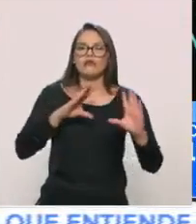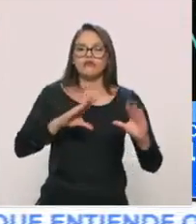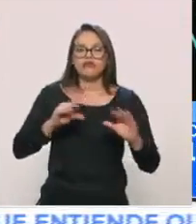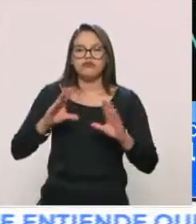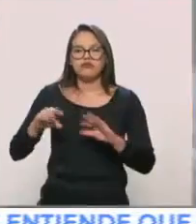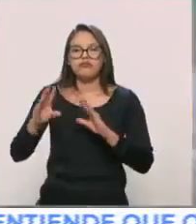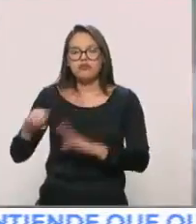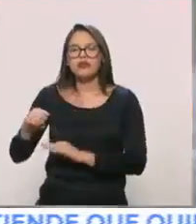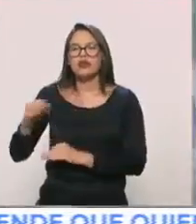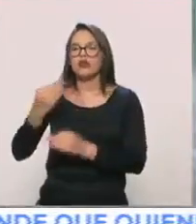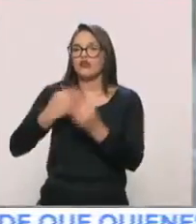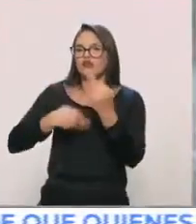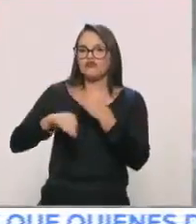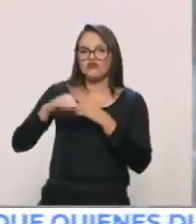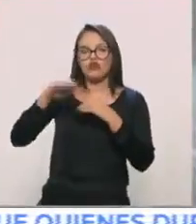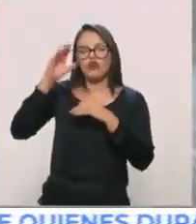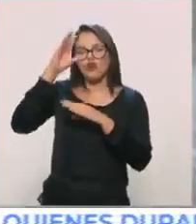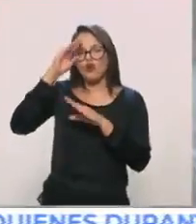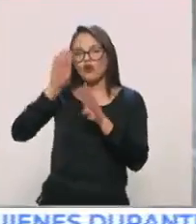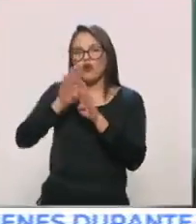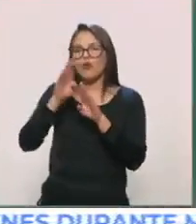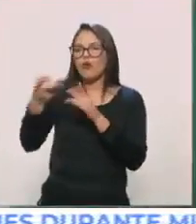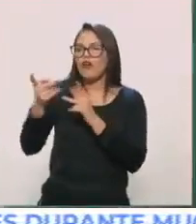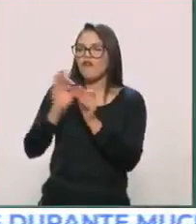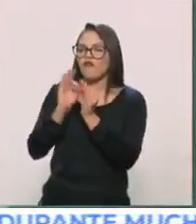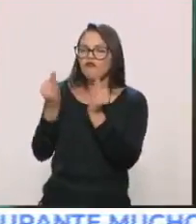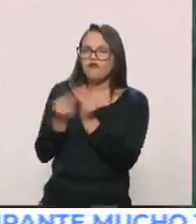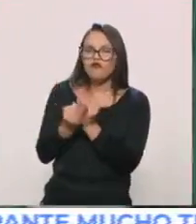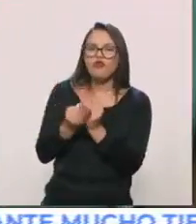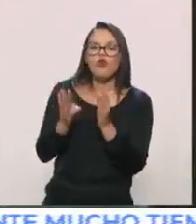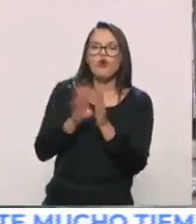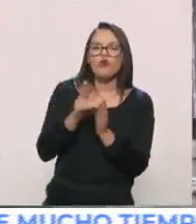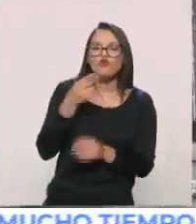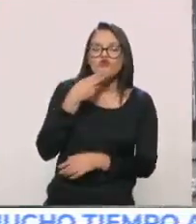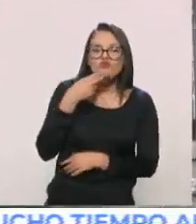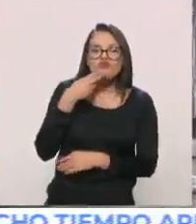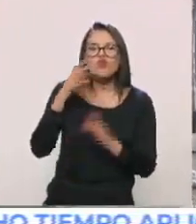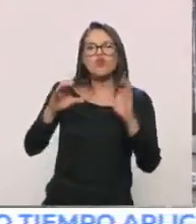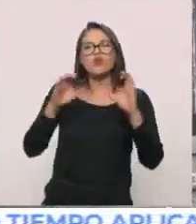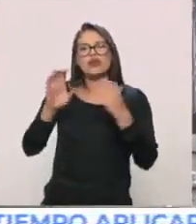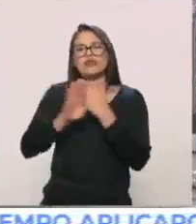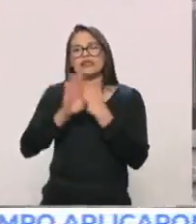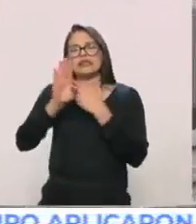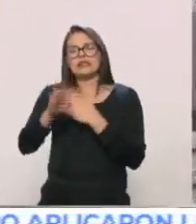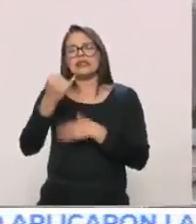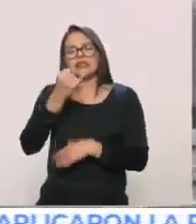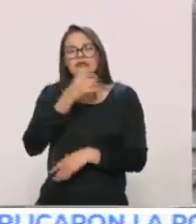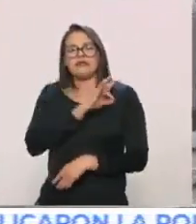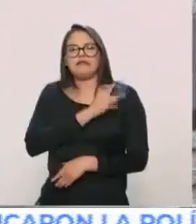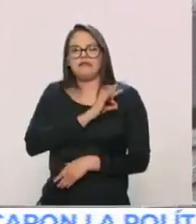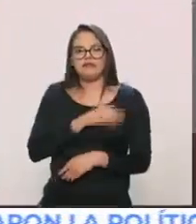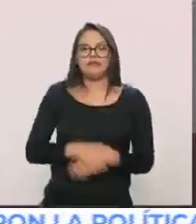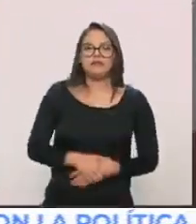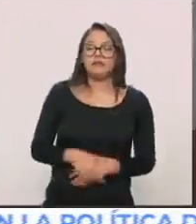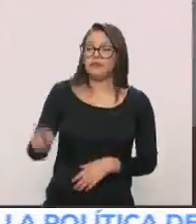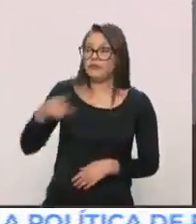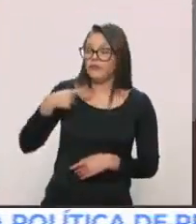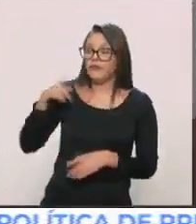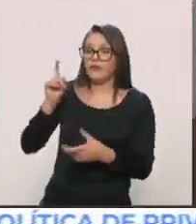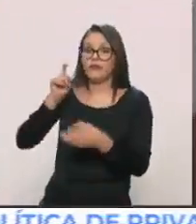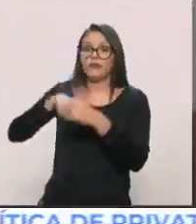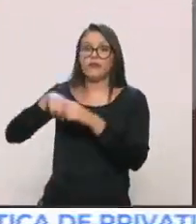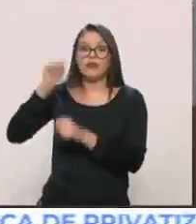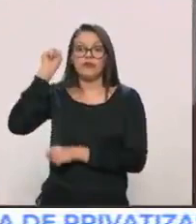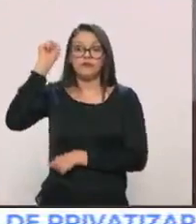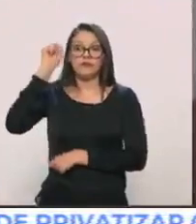de equipo, protección personal, así como prevención de infecciones. Los que pertenezcan al sindicato del IMSS tendrán fondo de